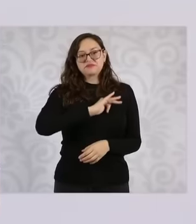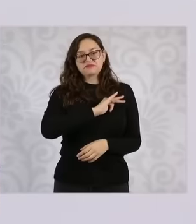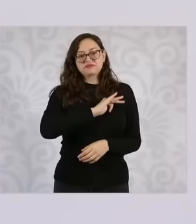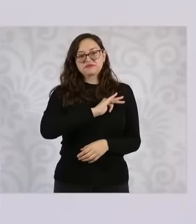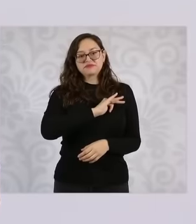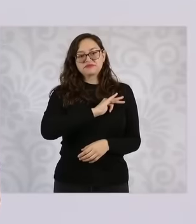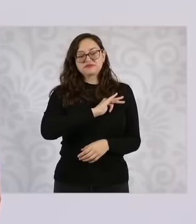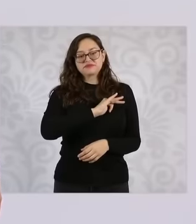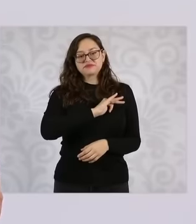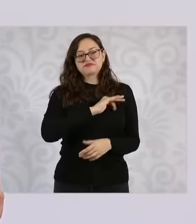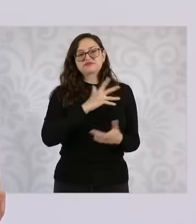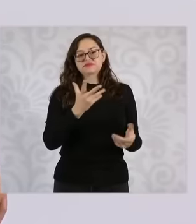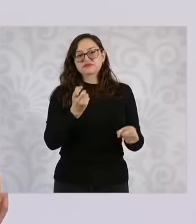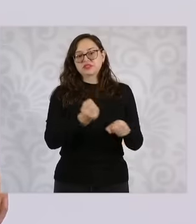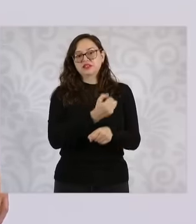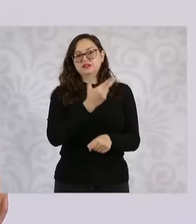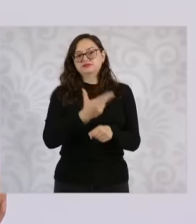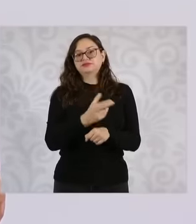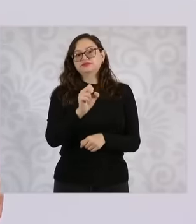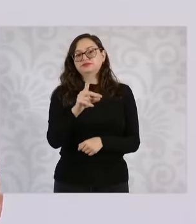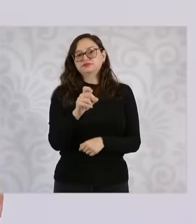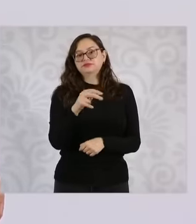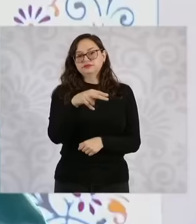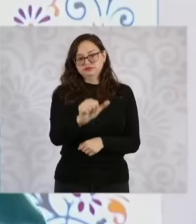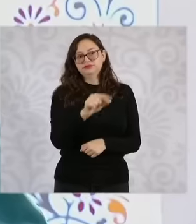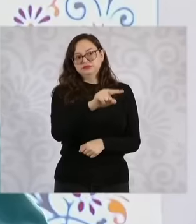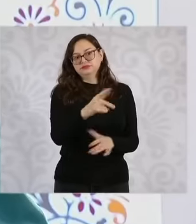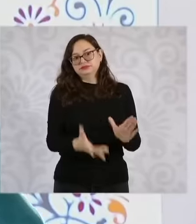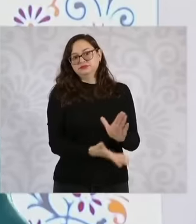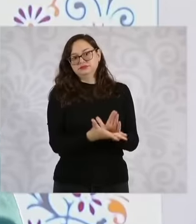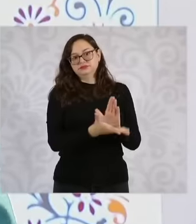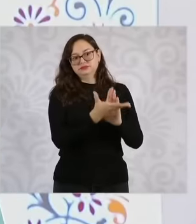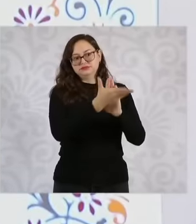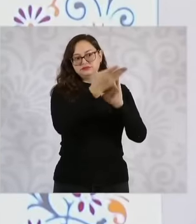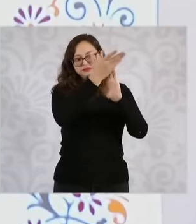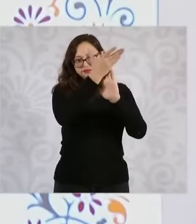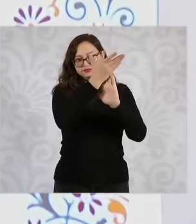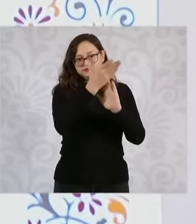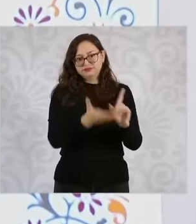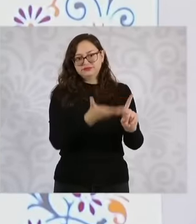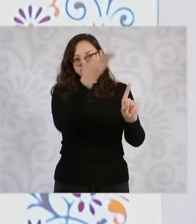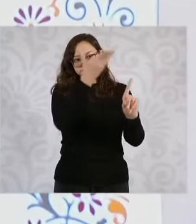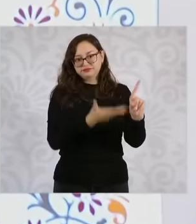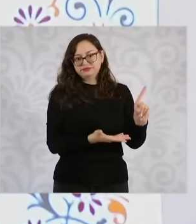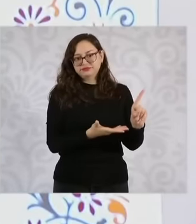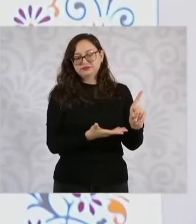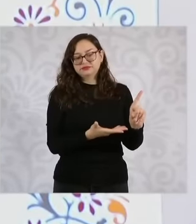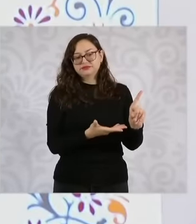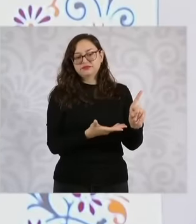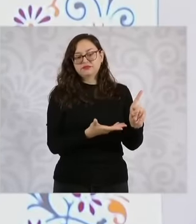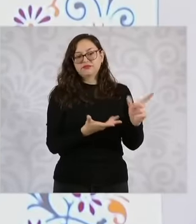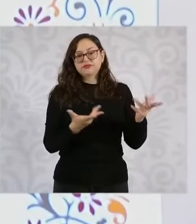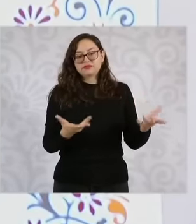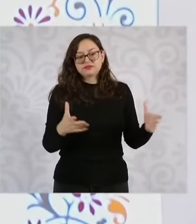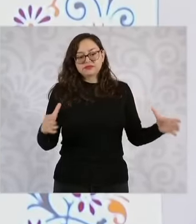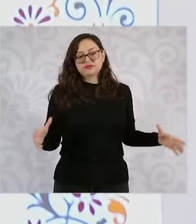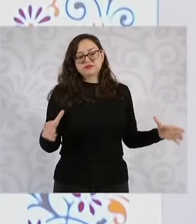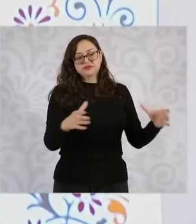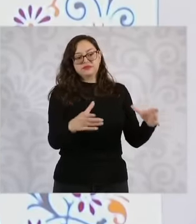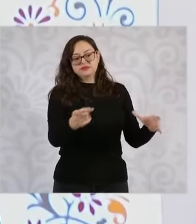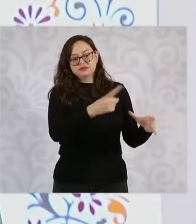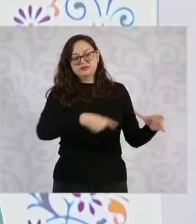a la Secretaría de la Defensa Nacional, que fue quien la construyó, y en particular, pues, al